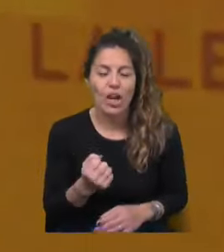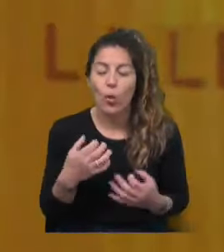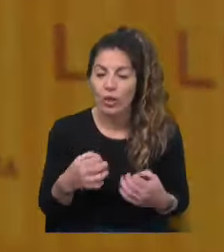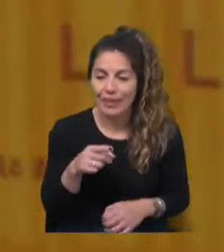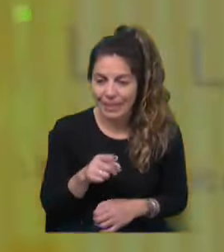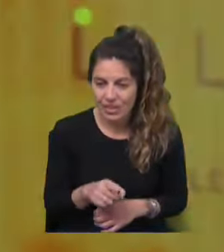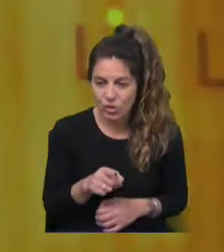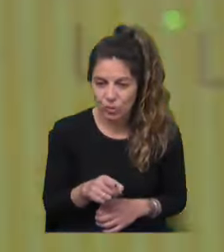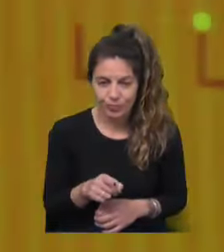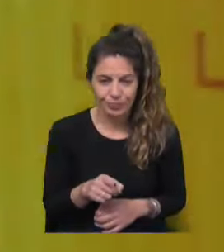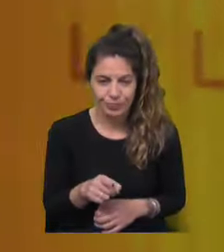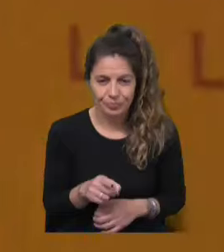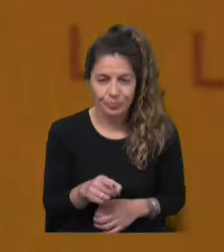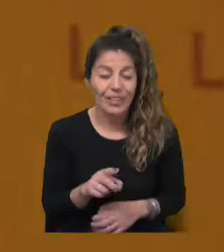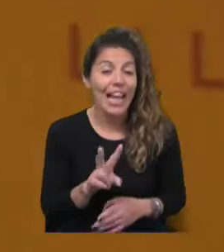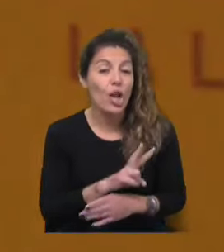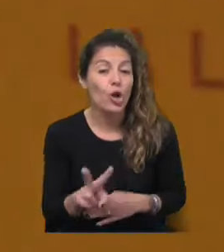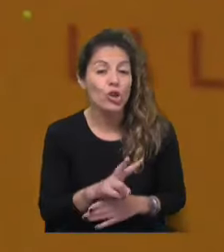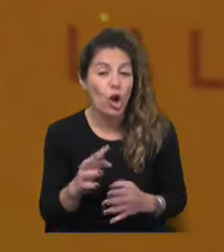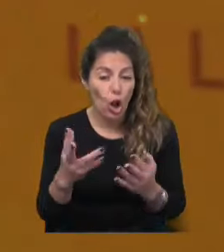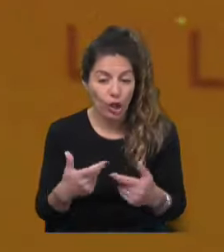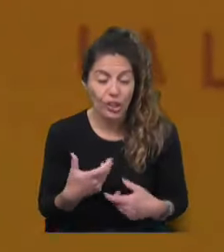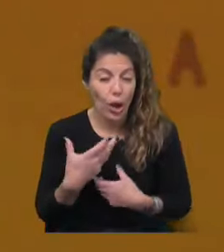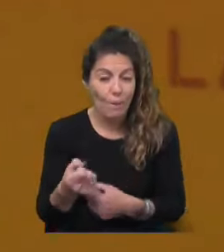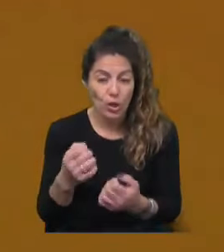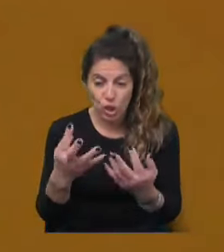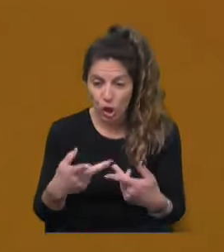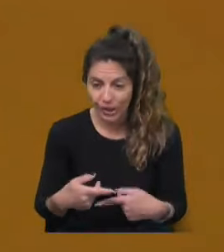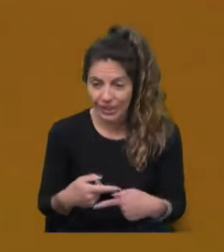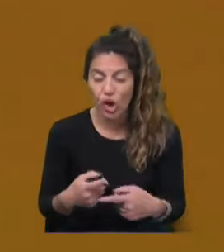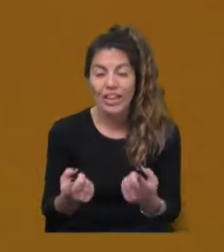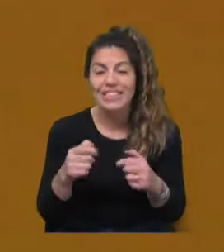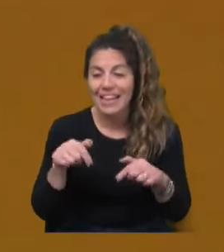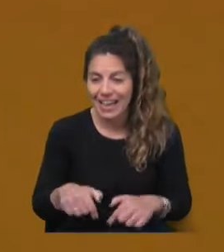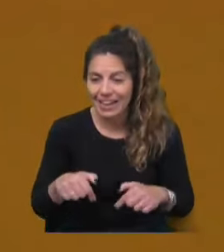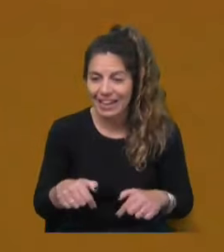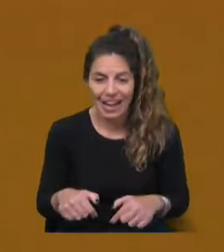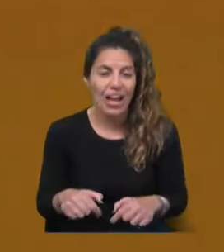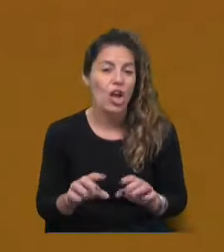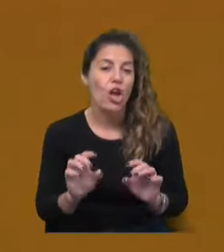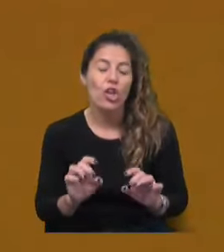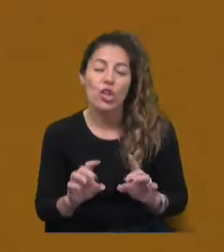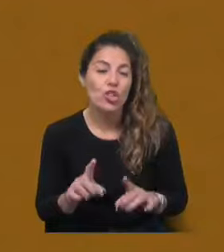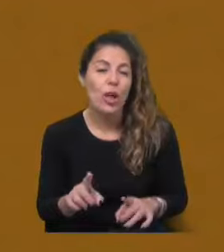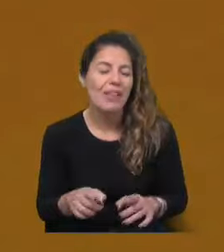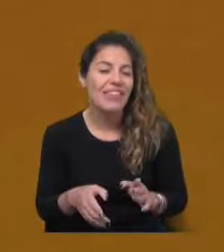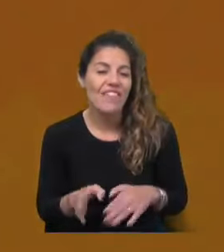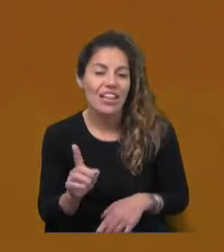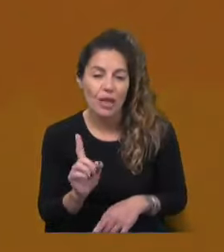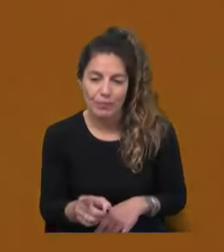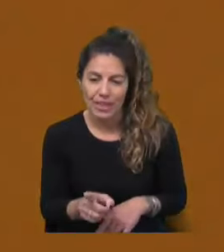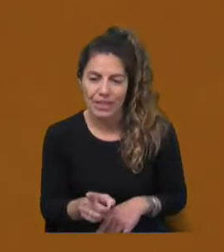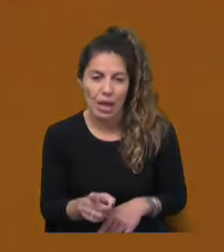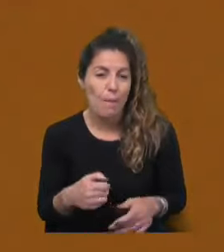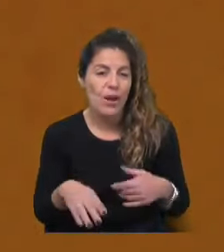eso. El control logístico, o sea, el apoyo logístico que precisan acá, o sea, no solo va también en